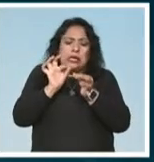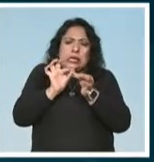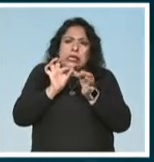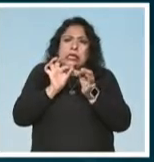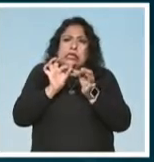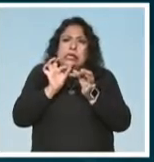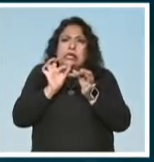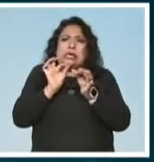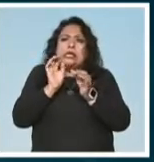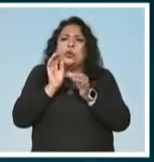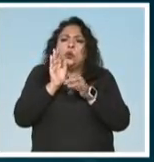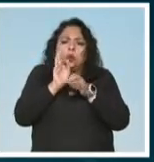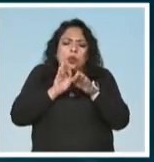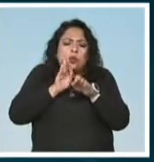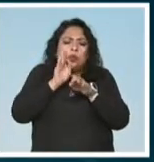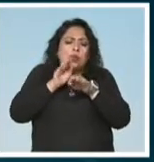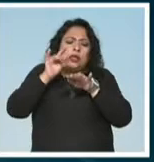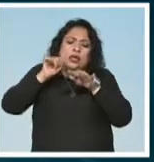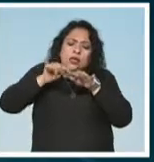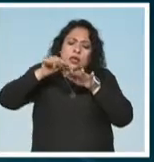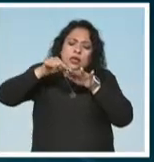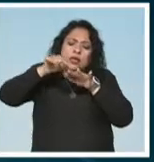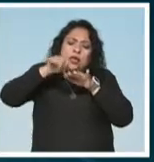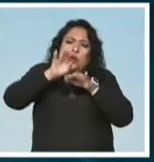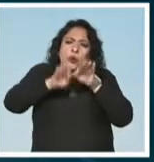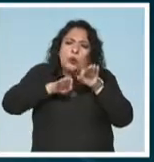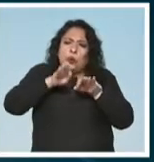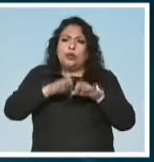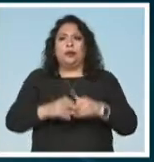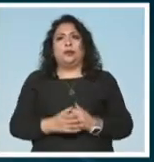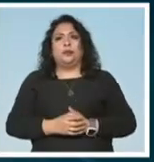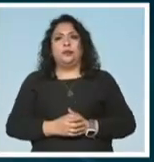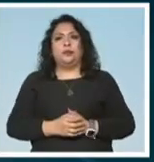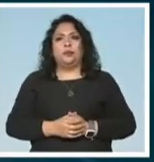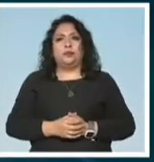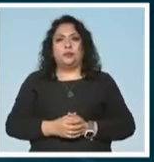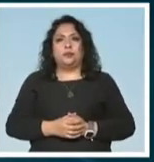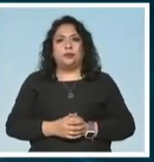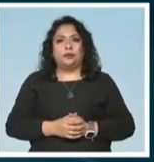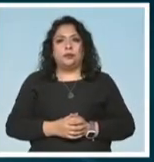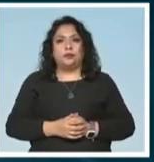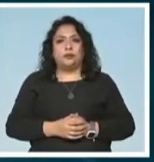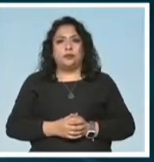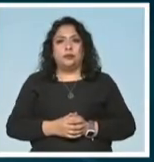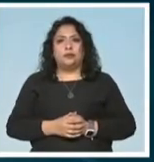muy, muy cariñoso con las uñas.